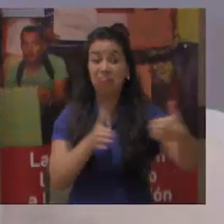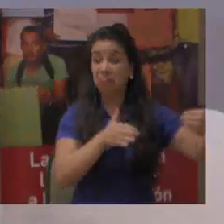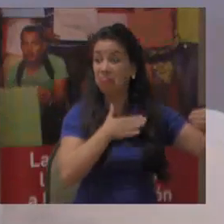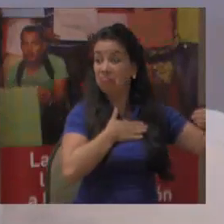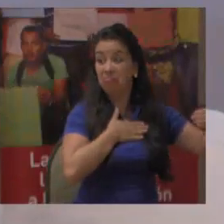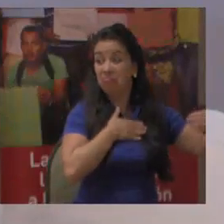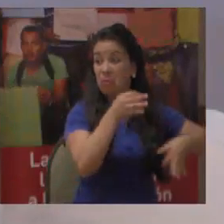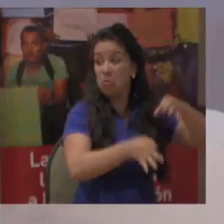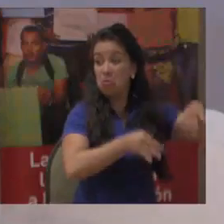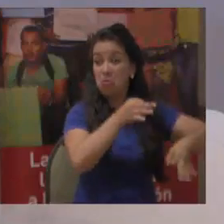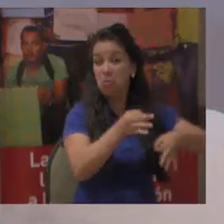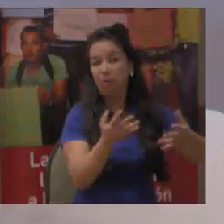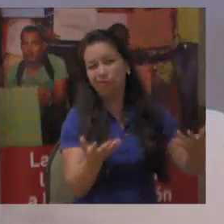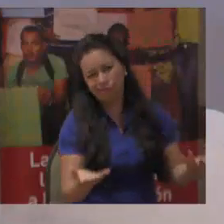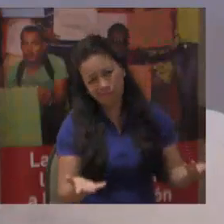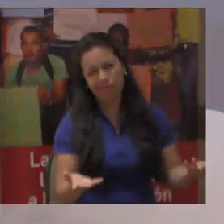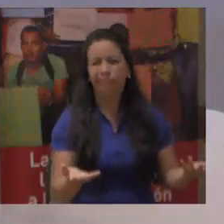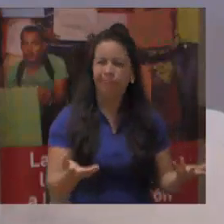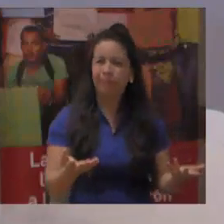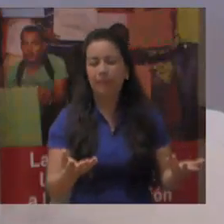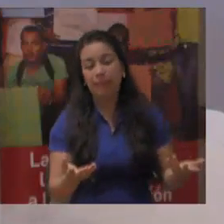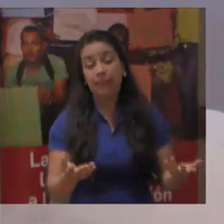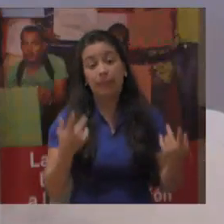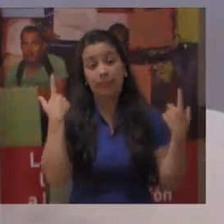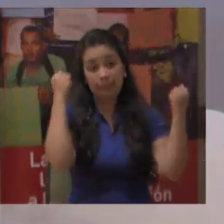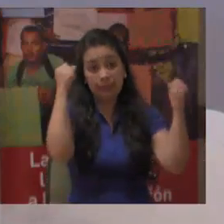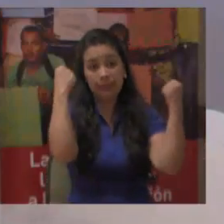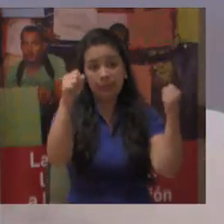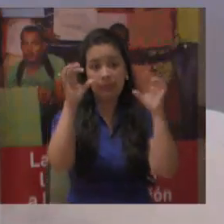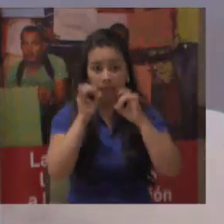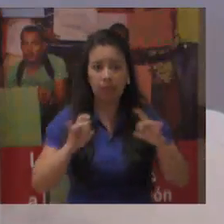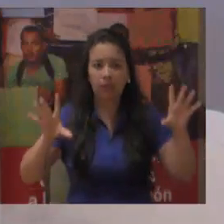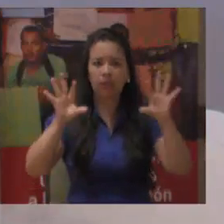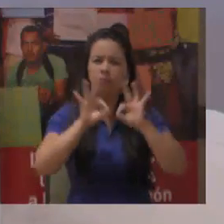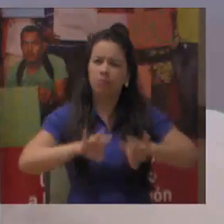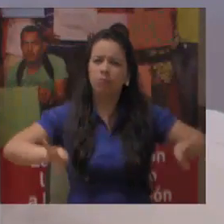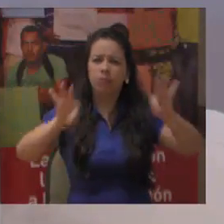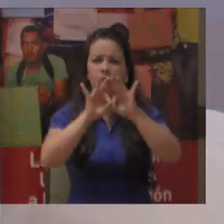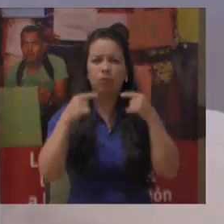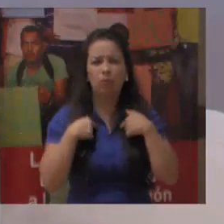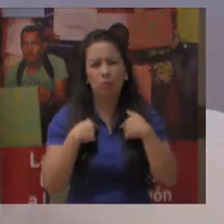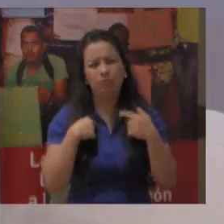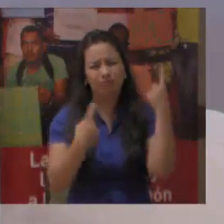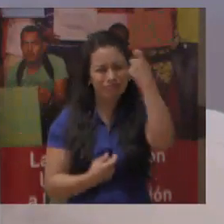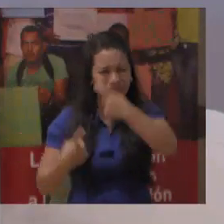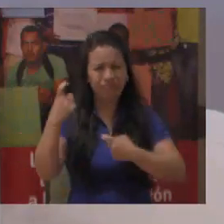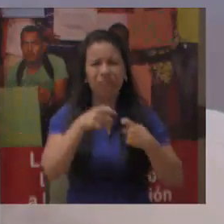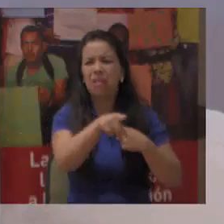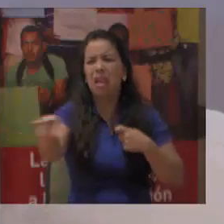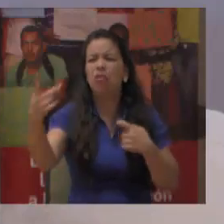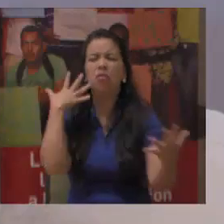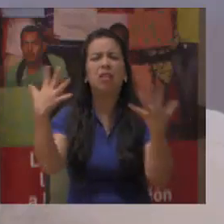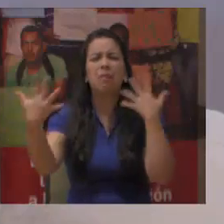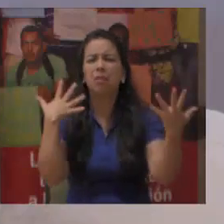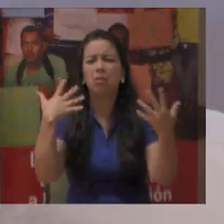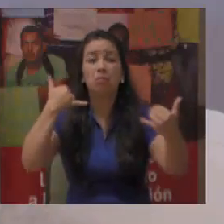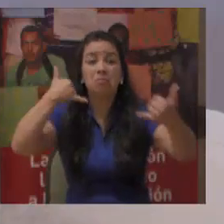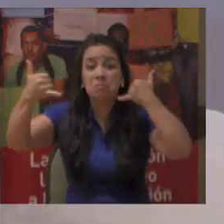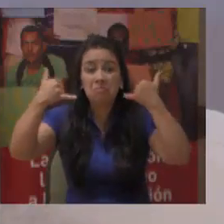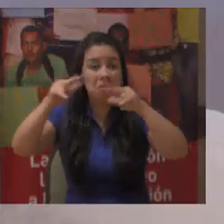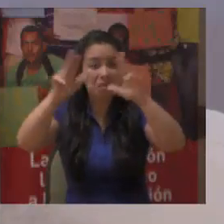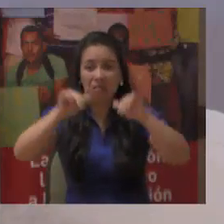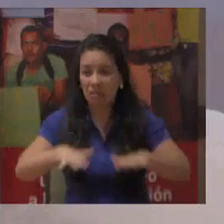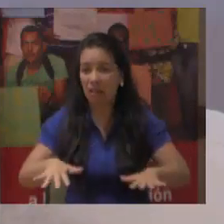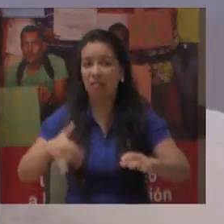indiferentes a esas familias que hoy en día viven sin acceso a carreteras, sin acceso a telecomunicaciones,